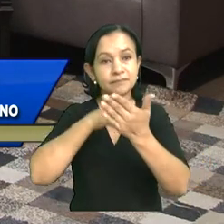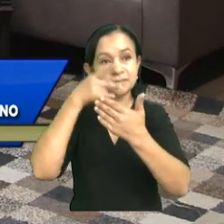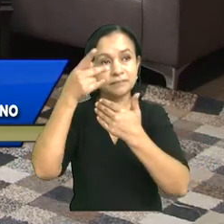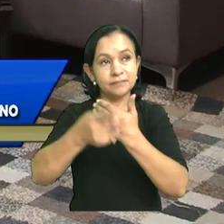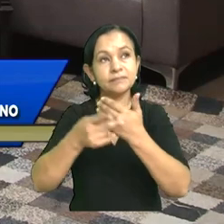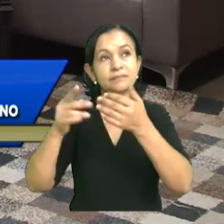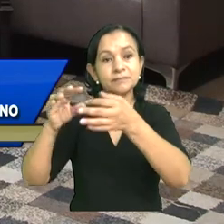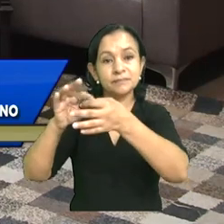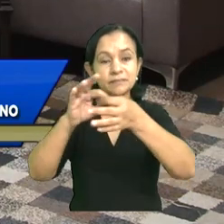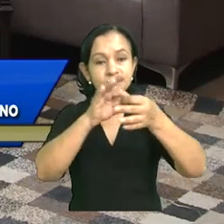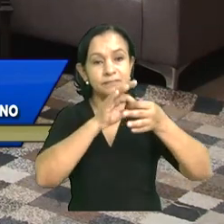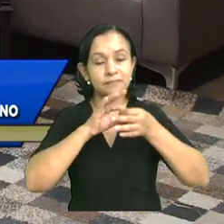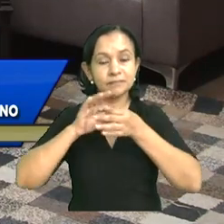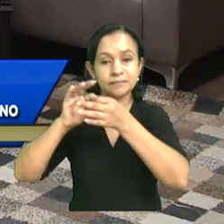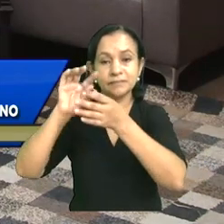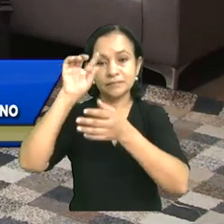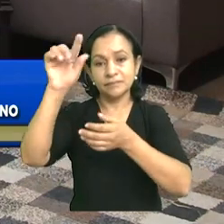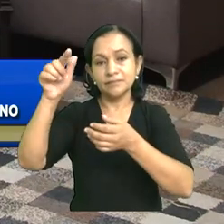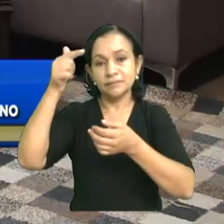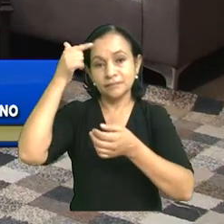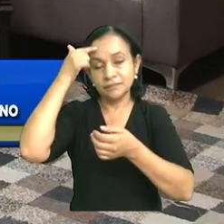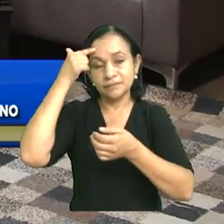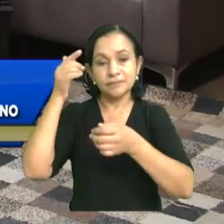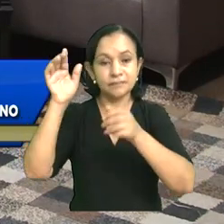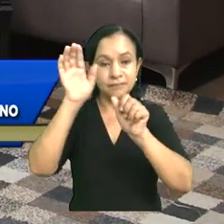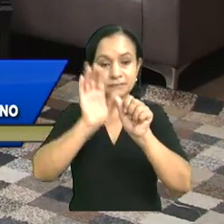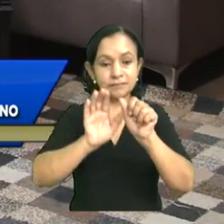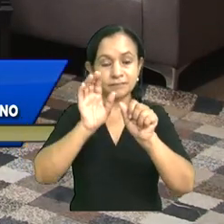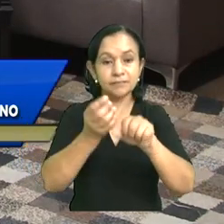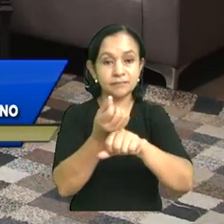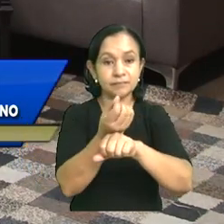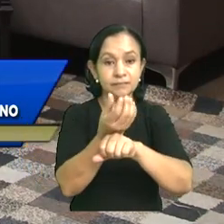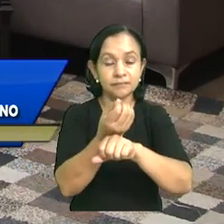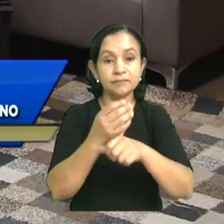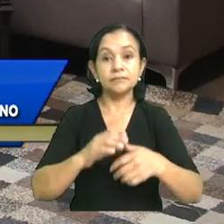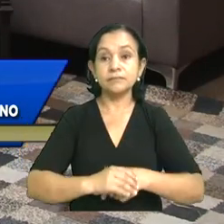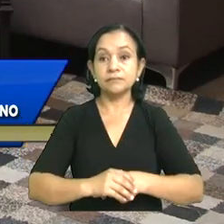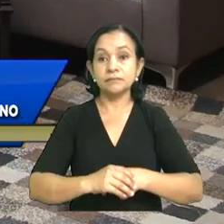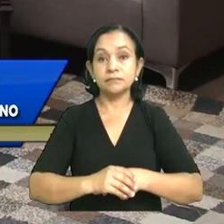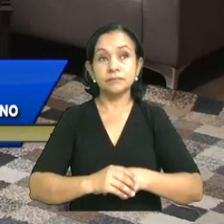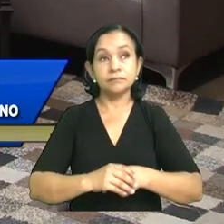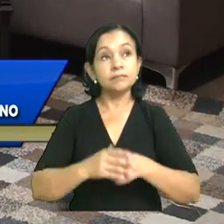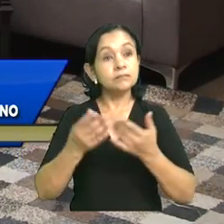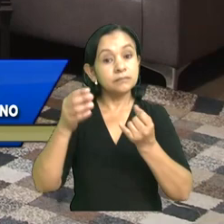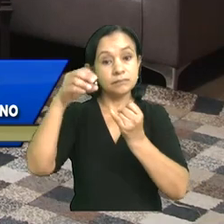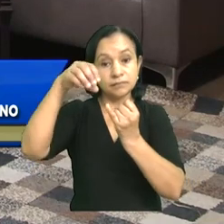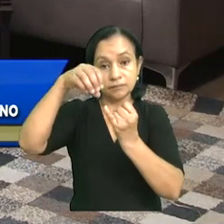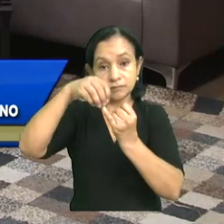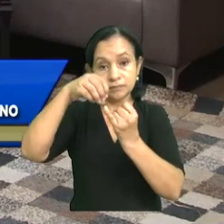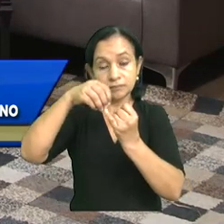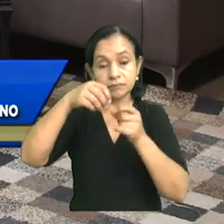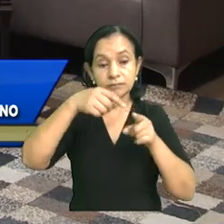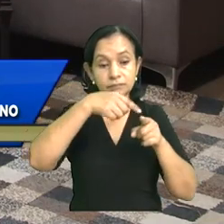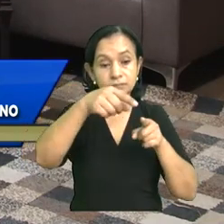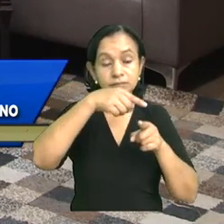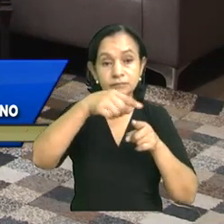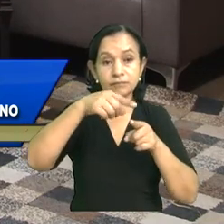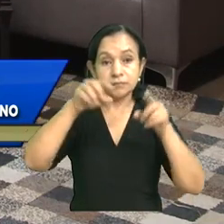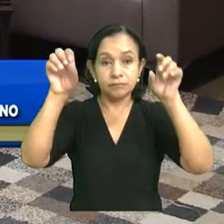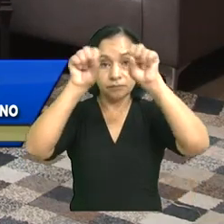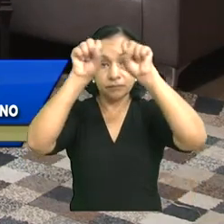están realizando los gobiernos locales. Las escuelas municipales de oficio es otro tema importantísimo.